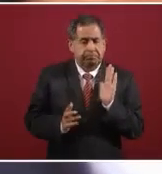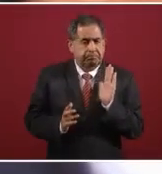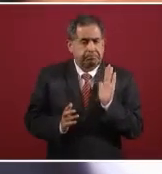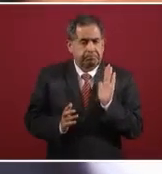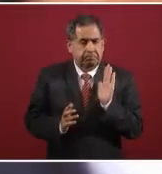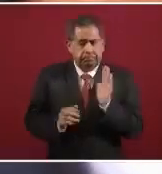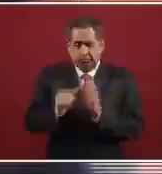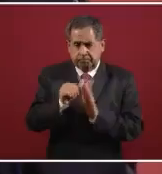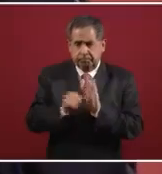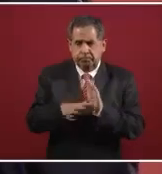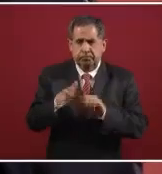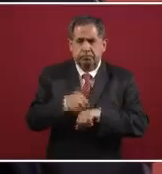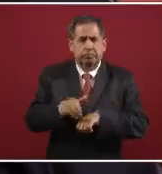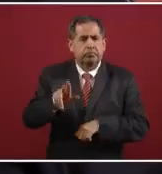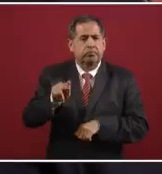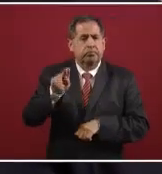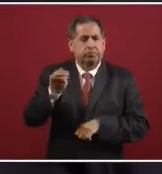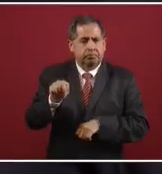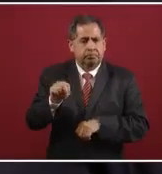el artículo 89,